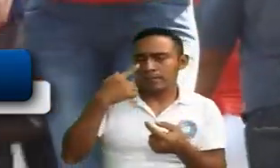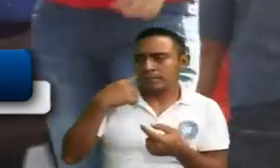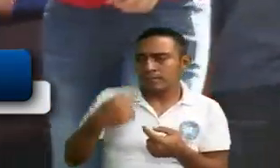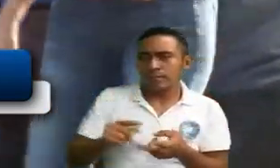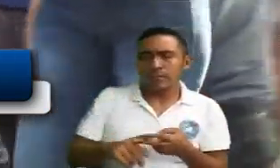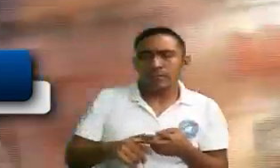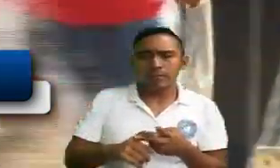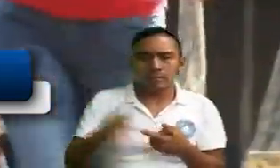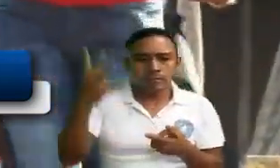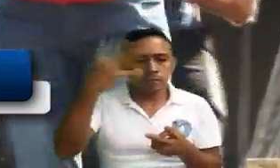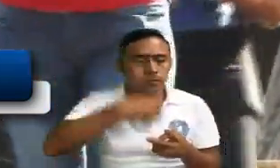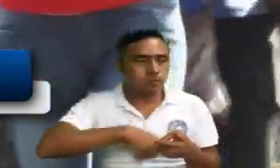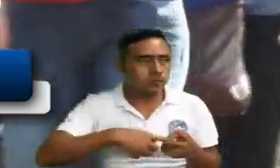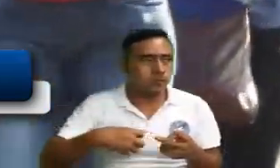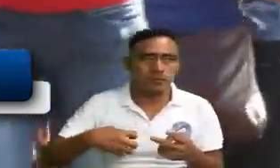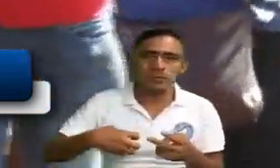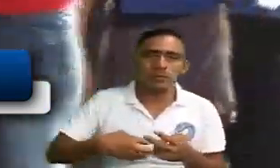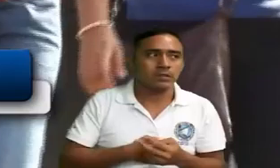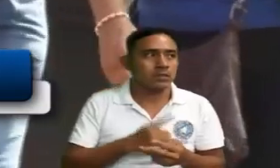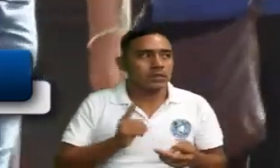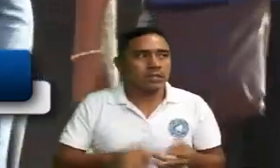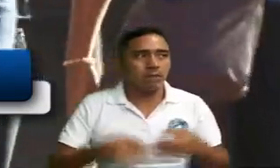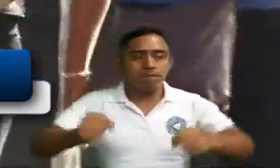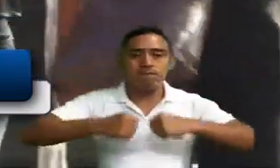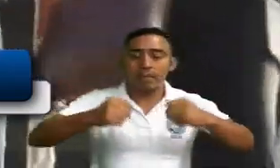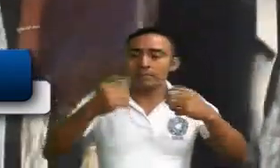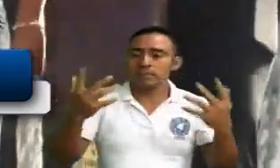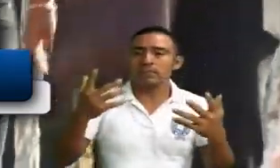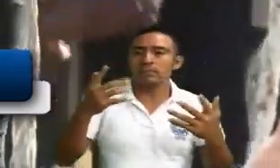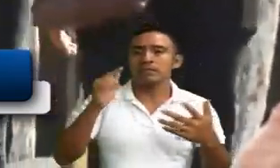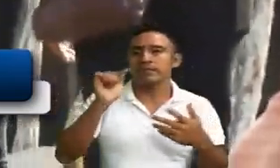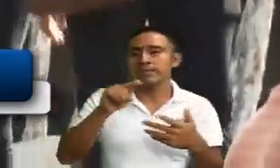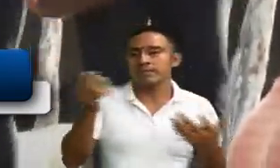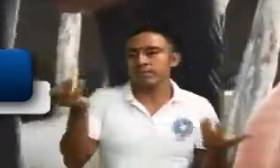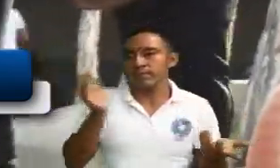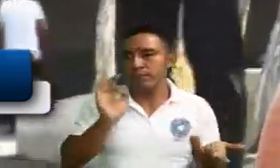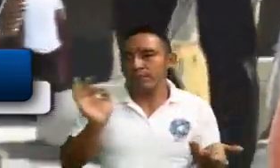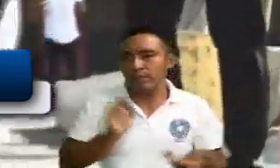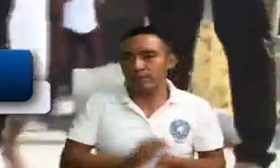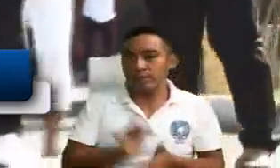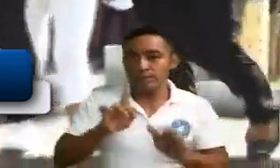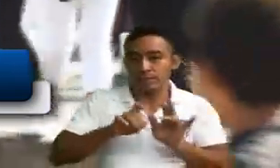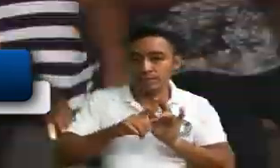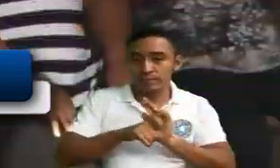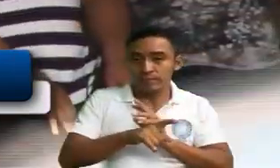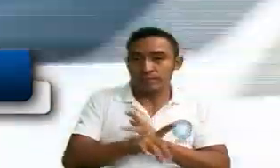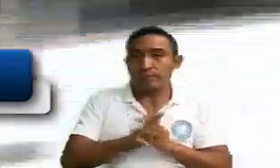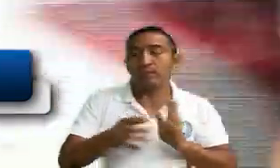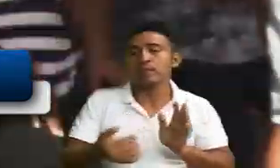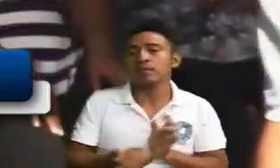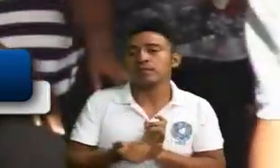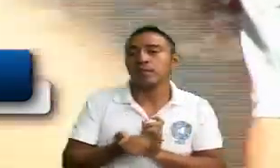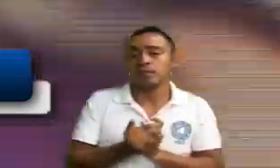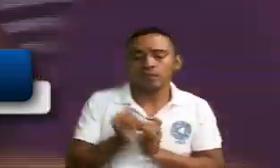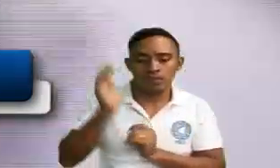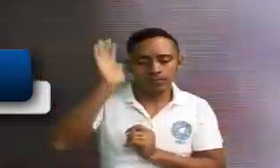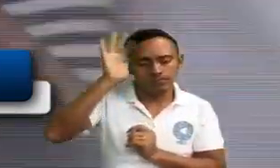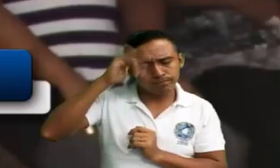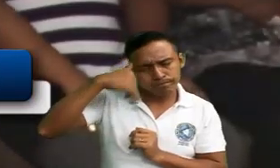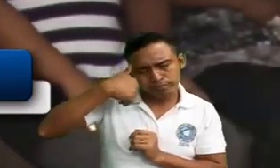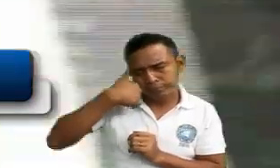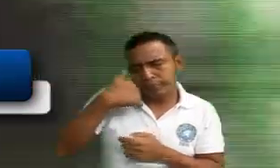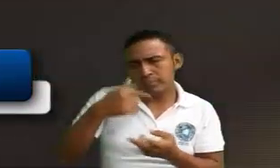con ira, cambios de humor muy brusco. Eso desde el punto de vista pues psicológico, inclusive expresan tristeza